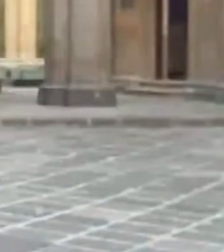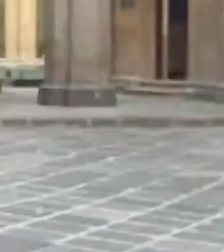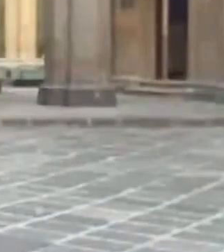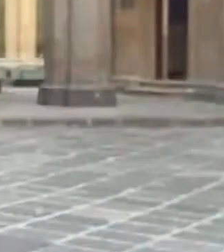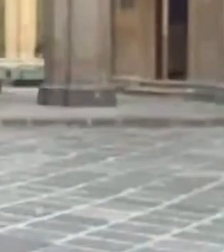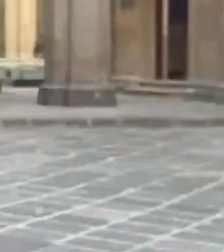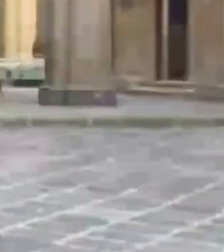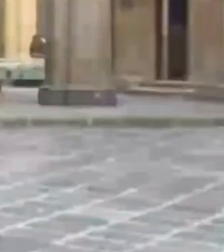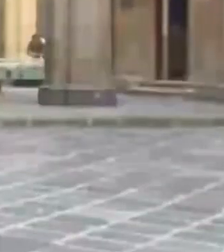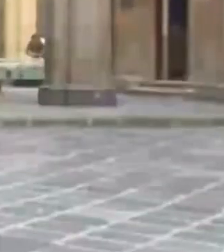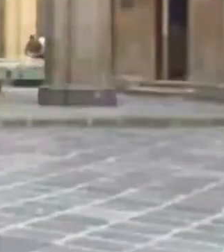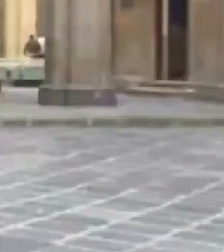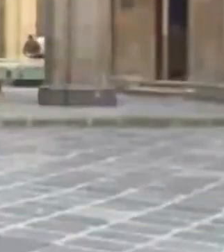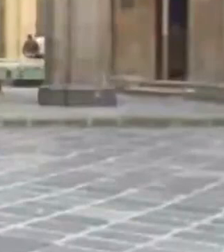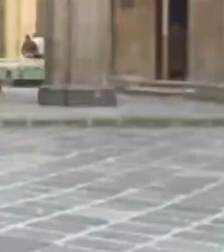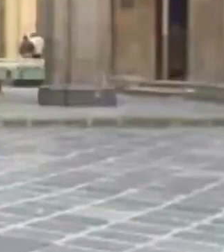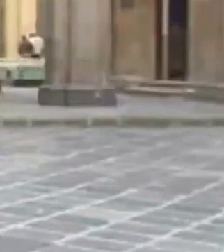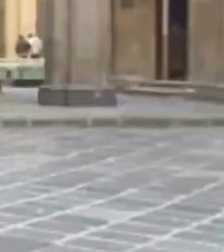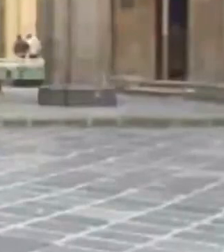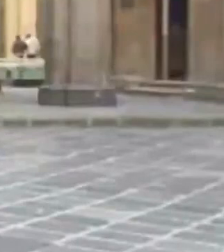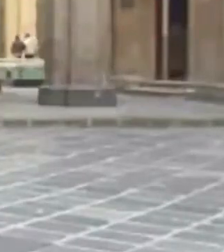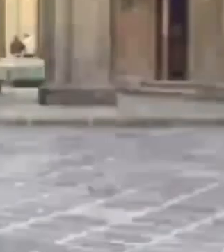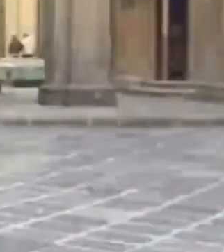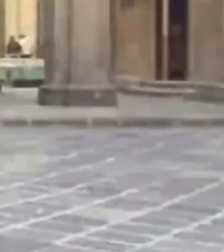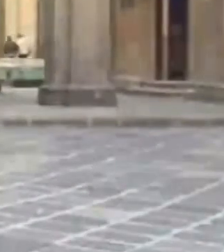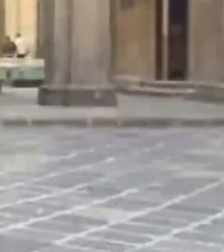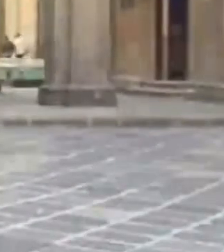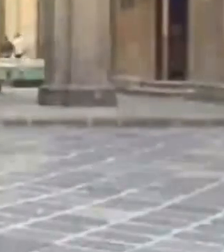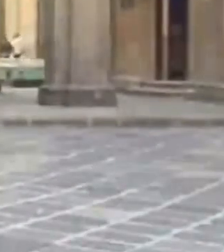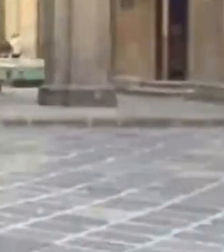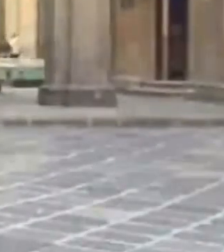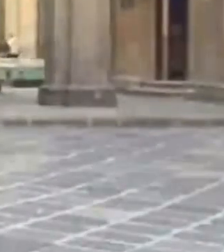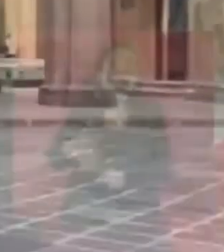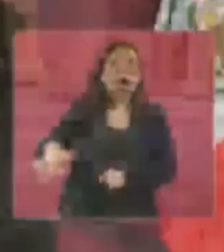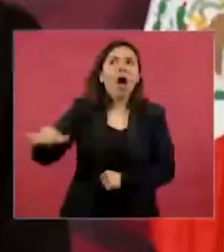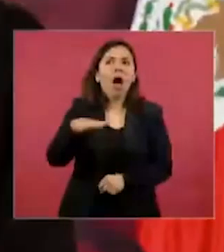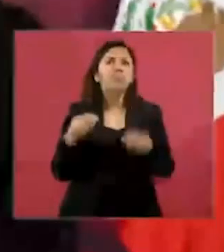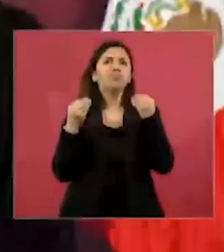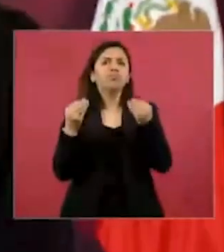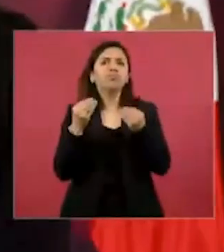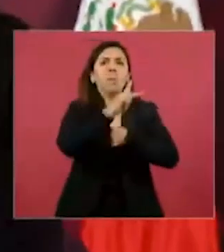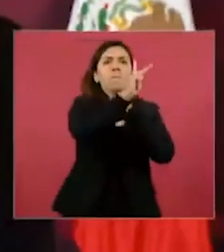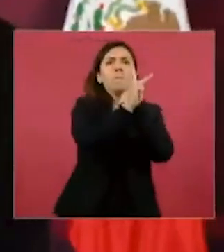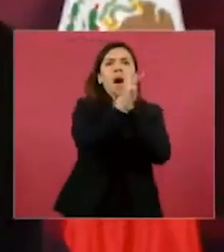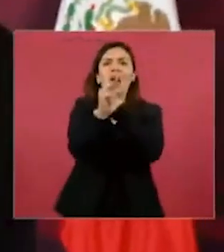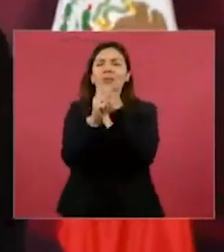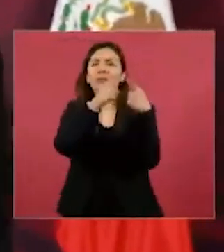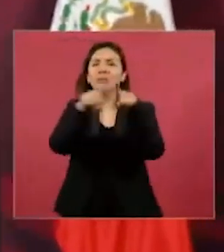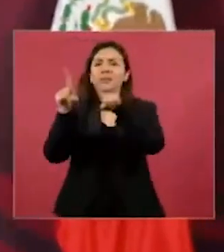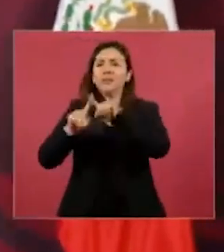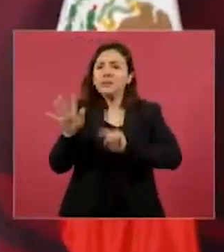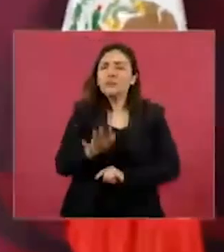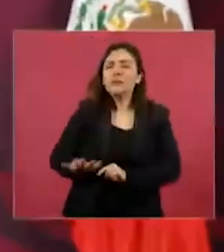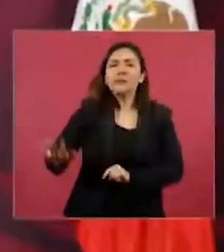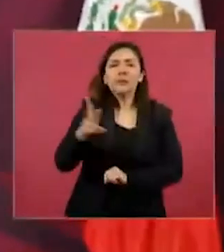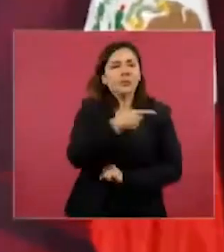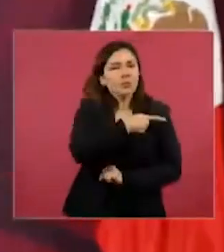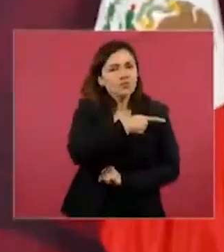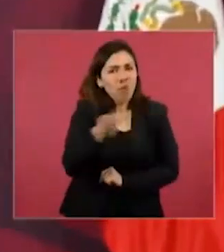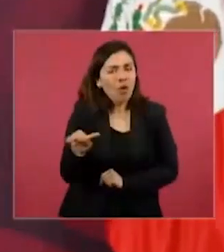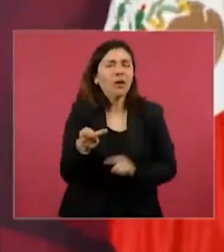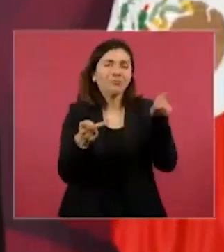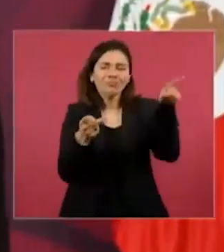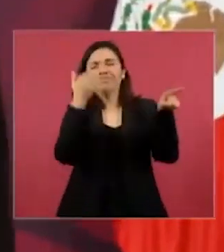del gobierno estadounidense que estuvo ayer en Palacio Nacional. El balance que el presidente hace de esta reunión es que fue una reunión